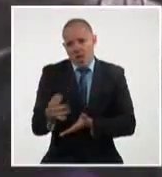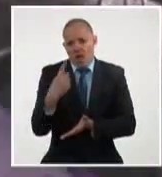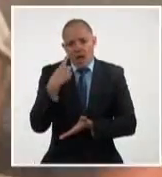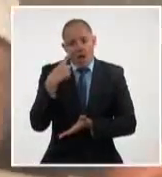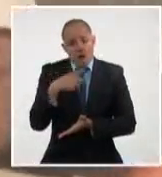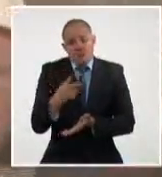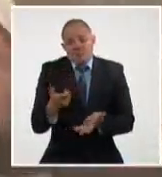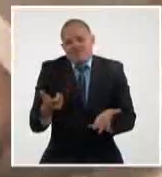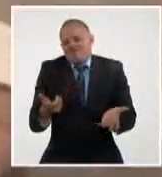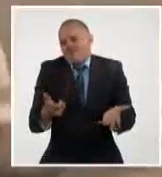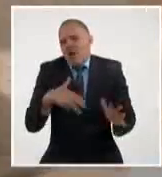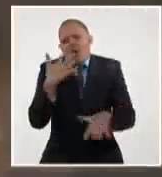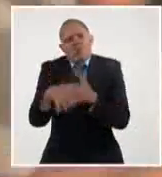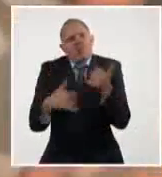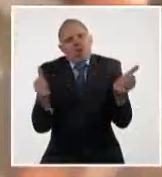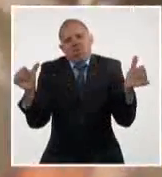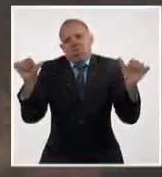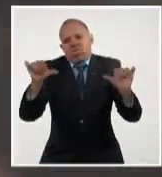incertidumbre.